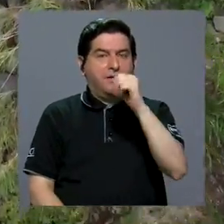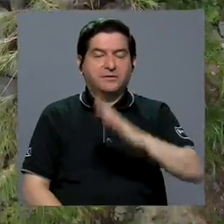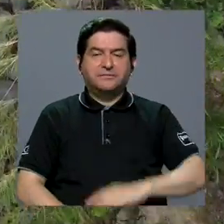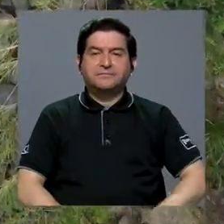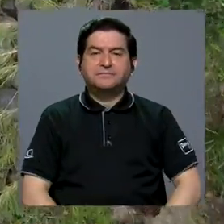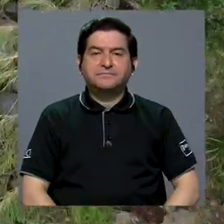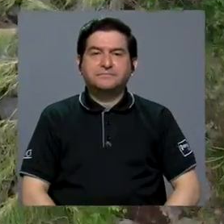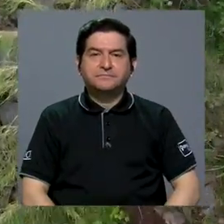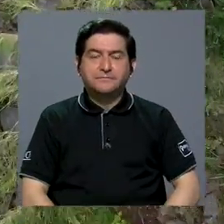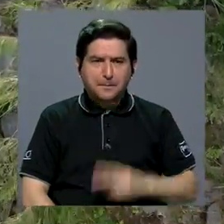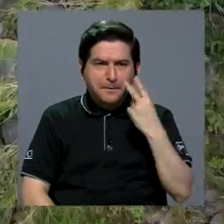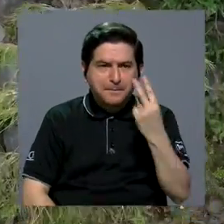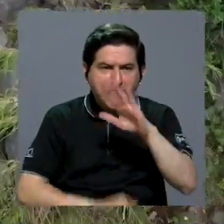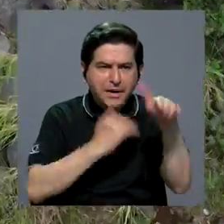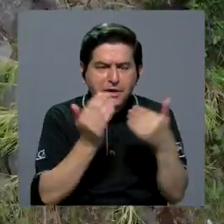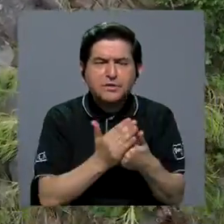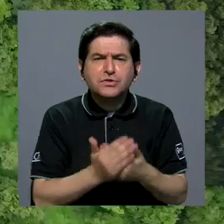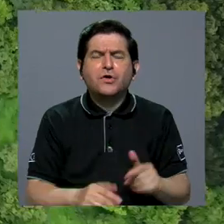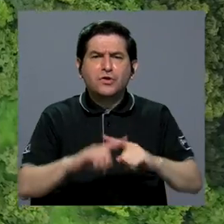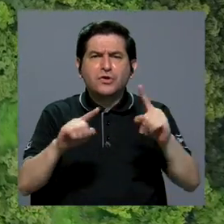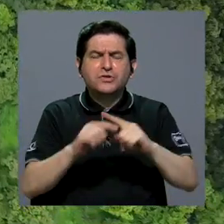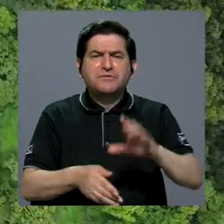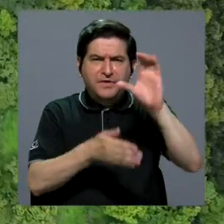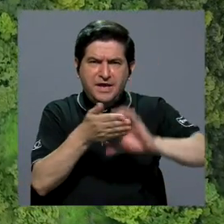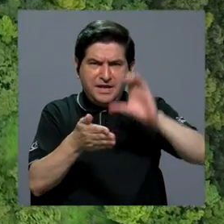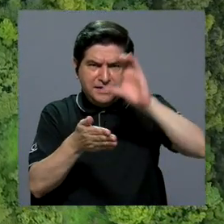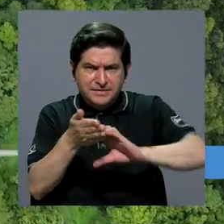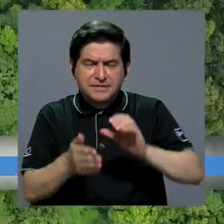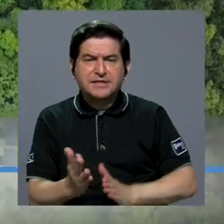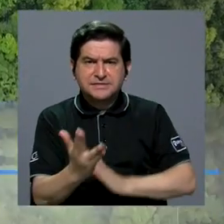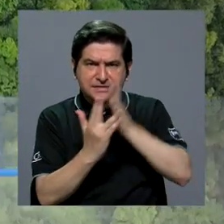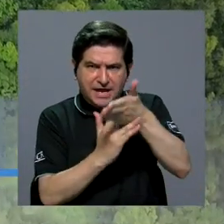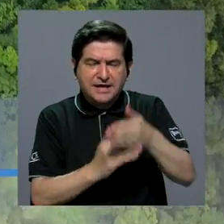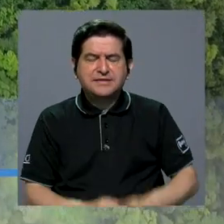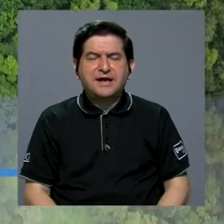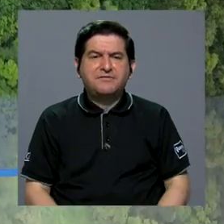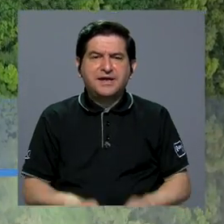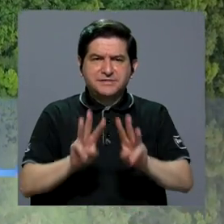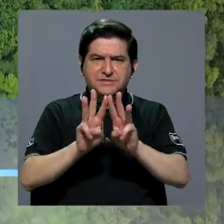hídrico. Puede ver todas las temporadas de Entramarnos a través de